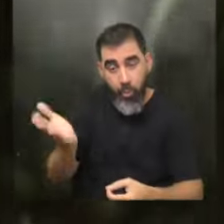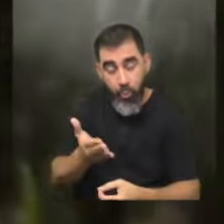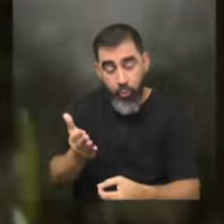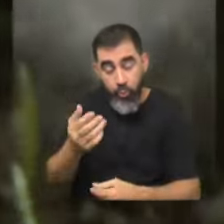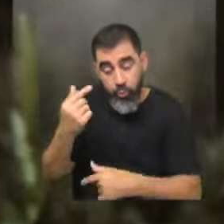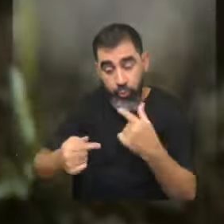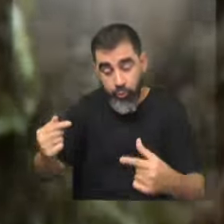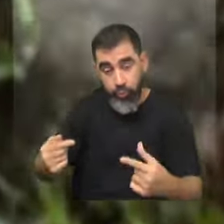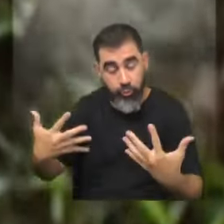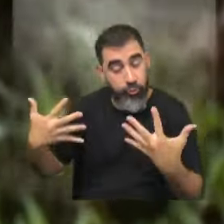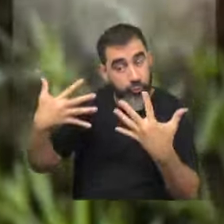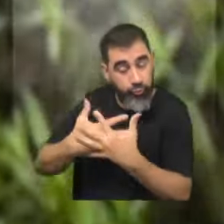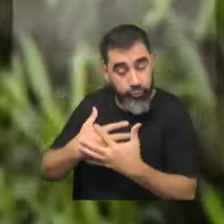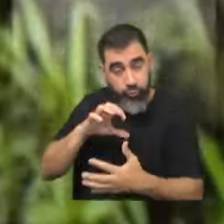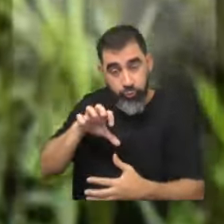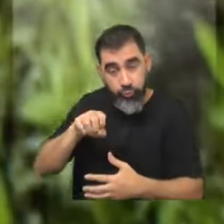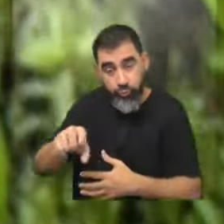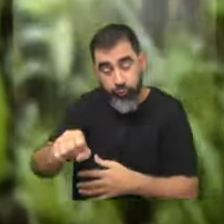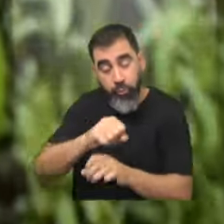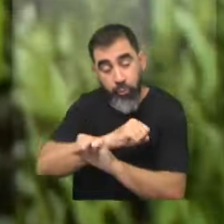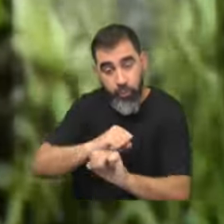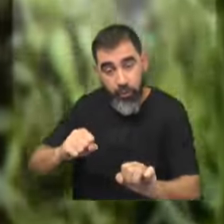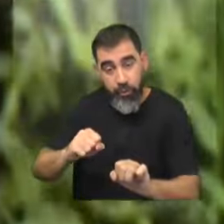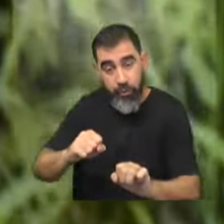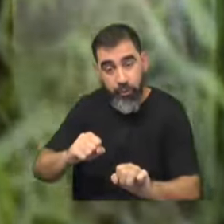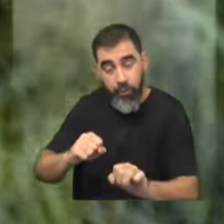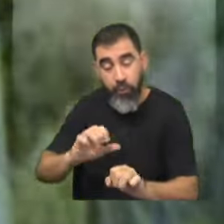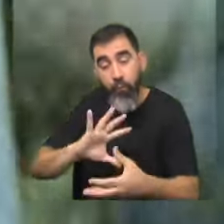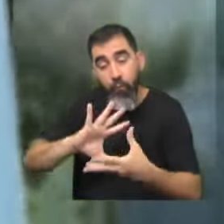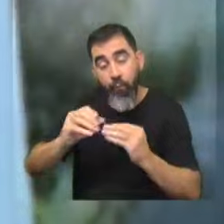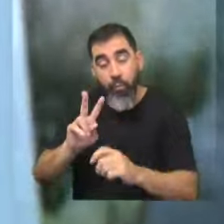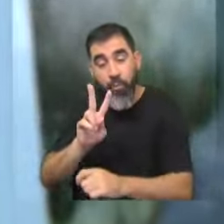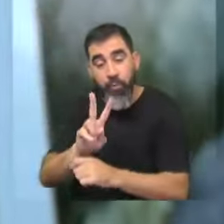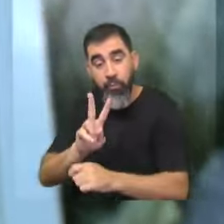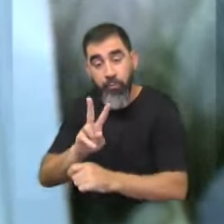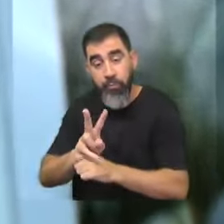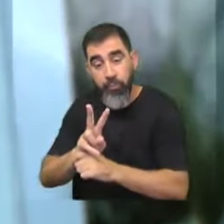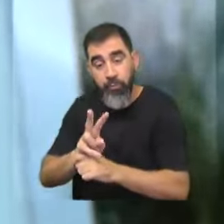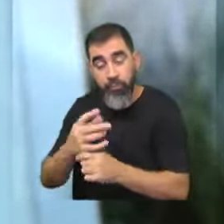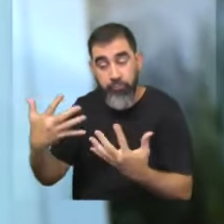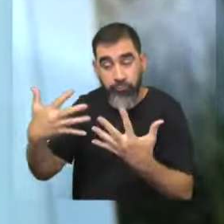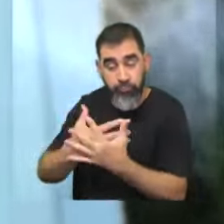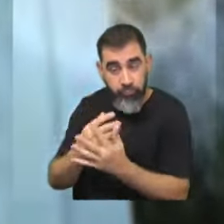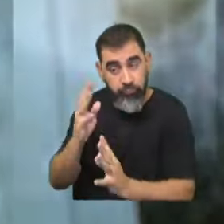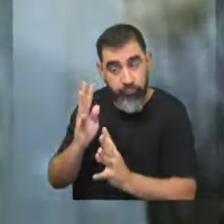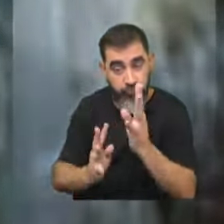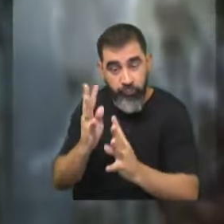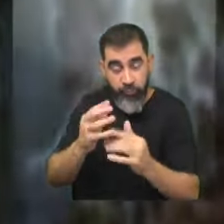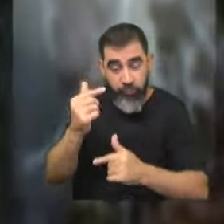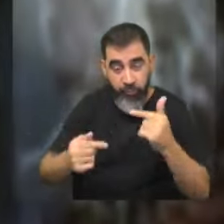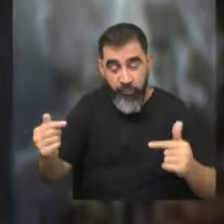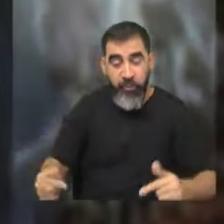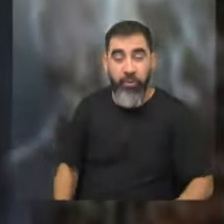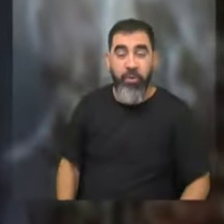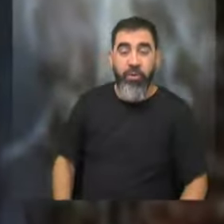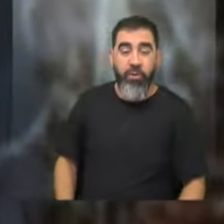orgánico, que es el que más sufre esto, pueda generar maneras de combatir esto que afecta, ya lo dijiste, muy duramente a la